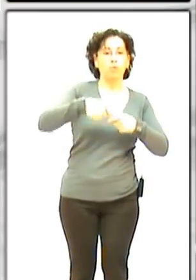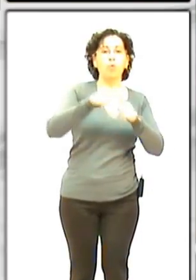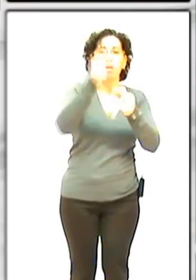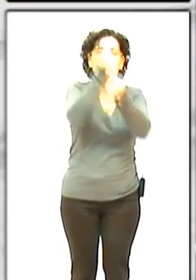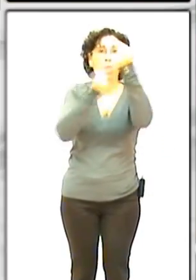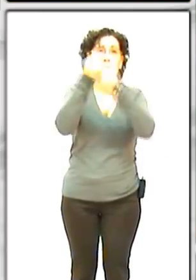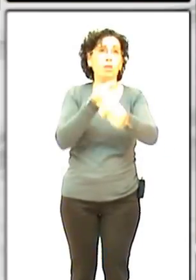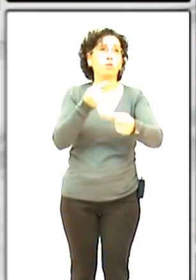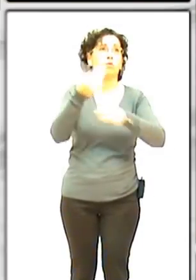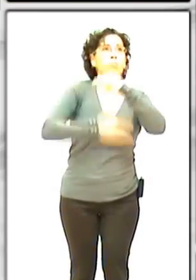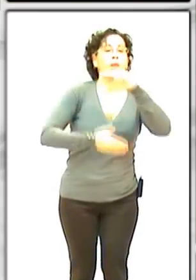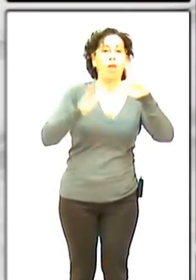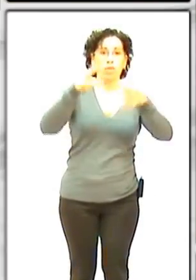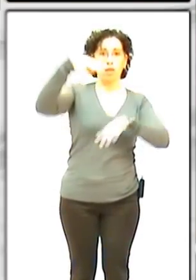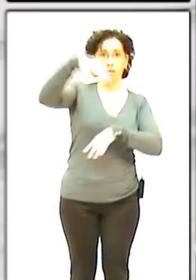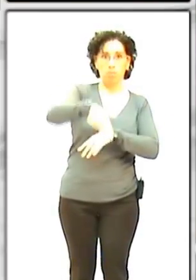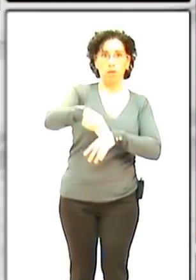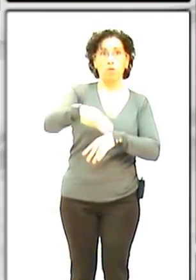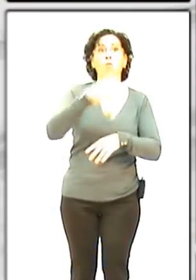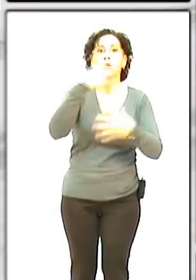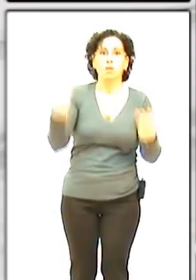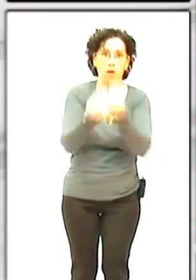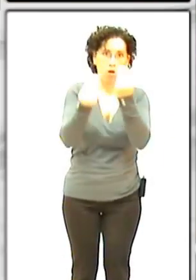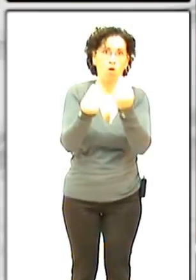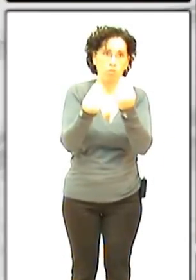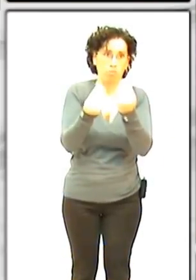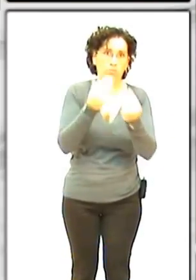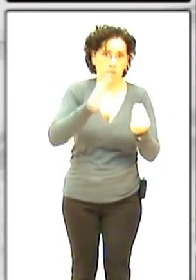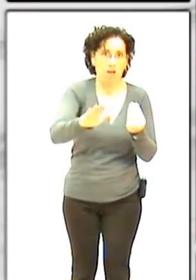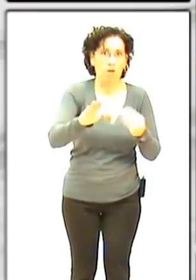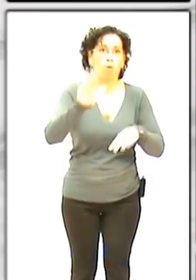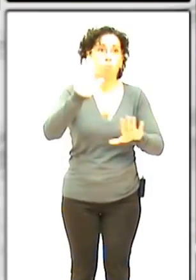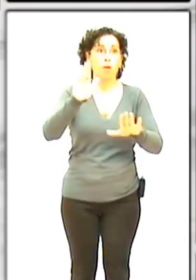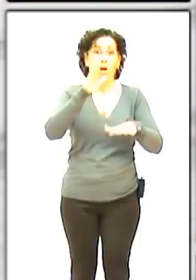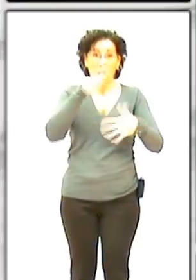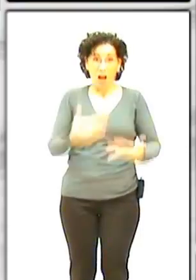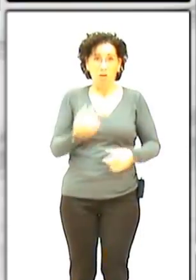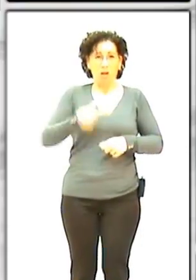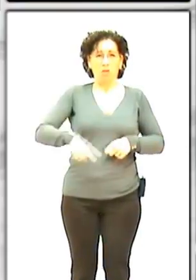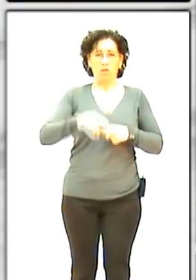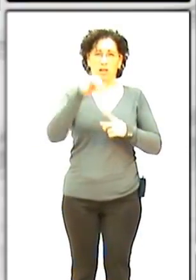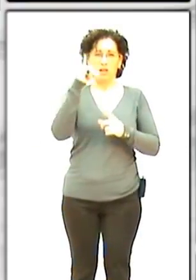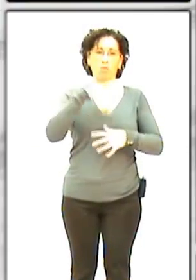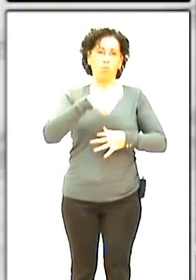Evidentemente, cuanta más precisión mejor, pero con la precisión actual se pueden hacer soluciones que ayudan mucho.